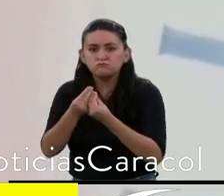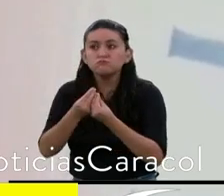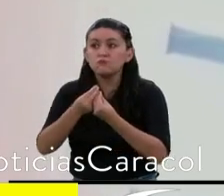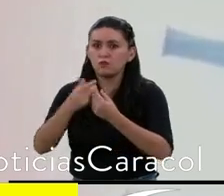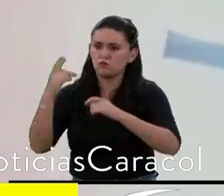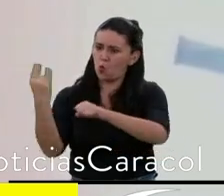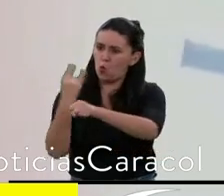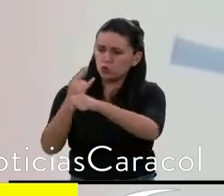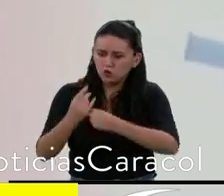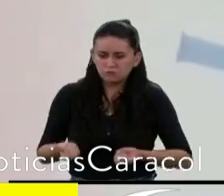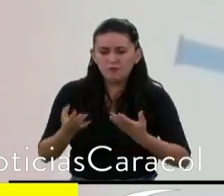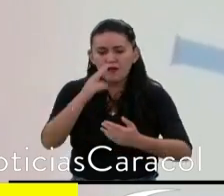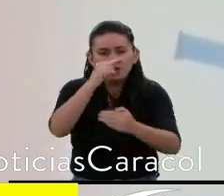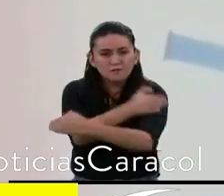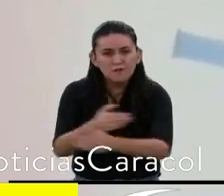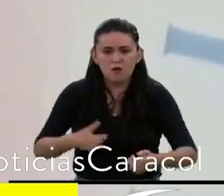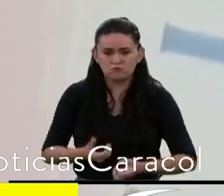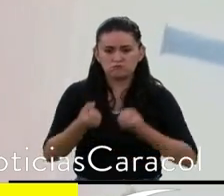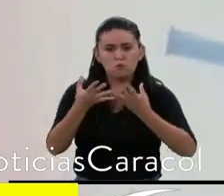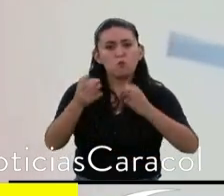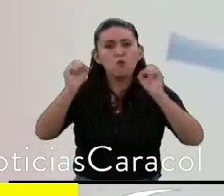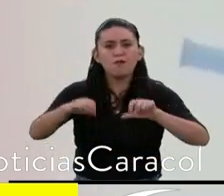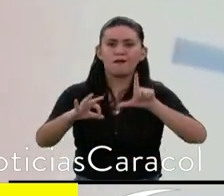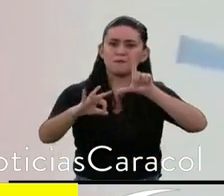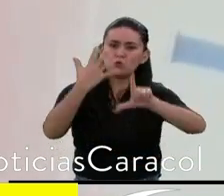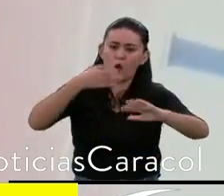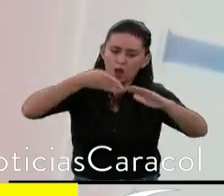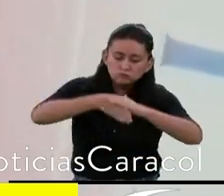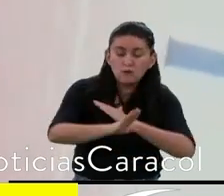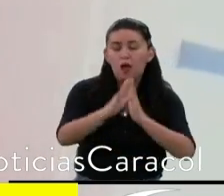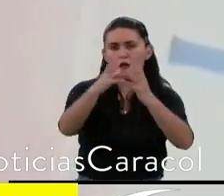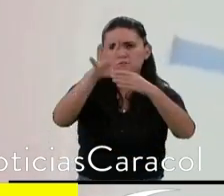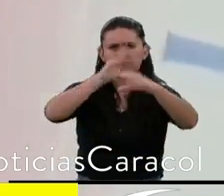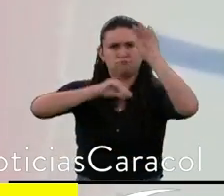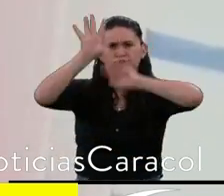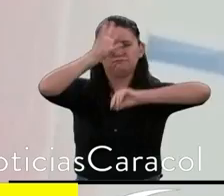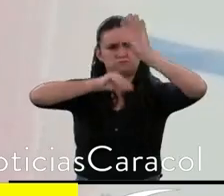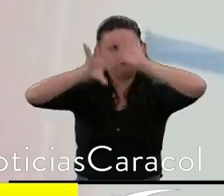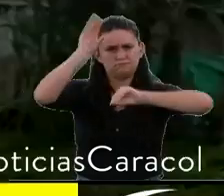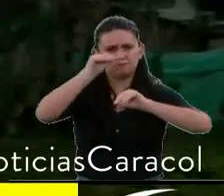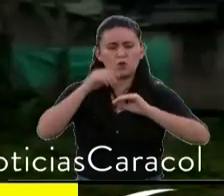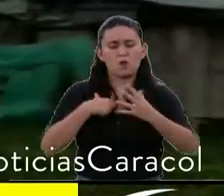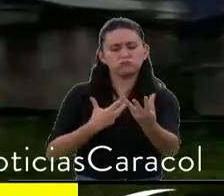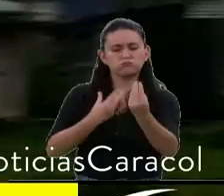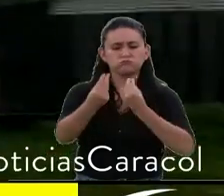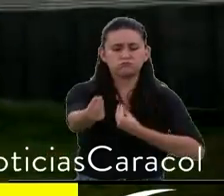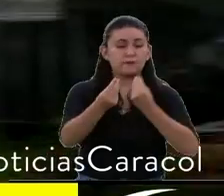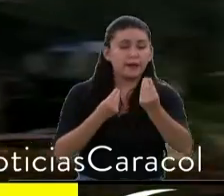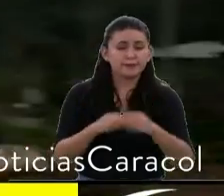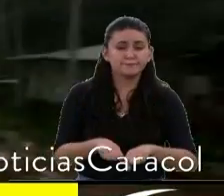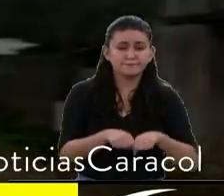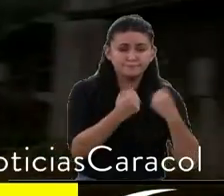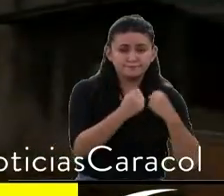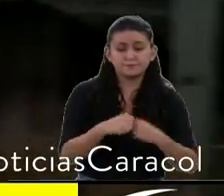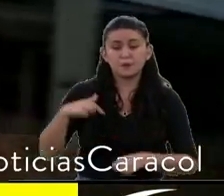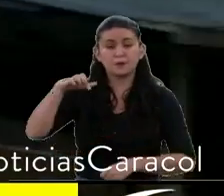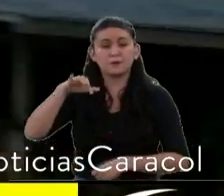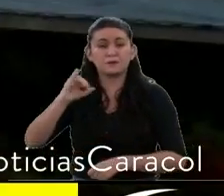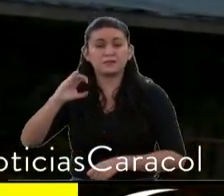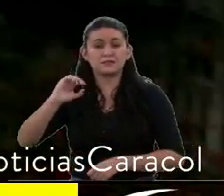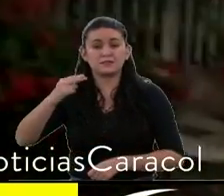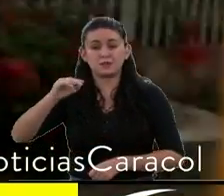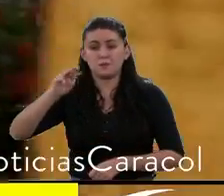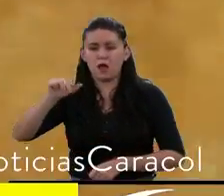estaba utilizando para poderse hacer a sus clases de forma virtual y a través de la alternancia. En el resguardo de Pichimá, 109